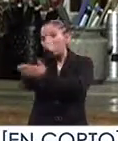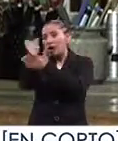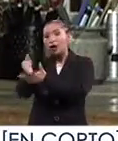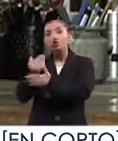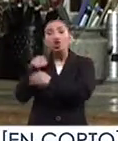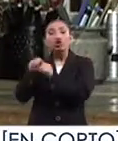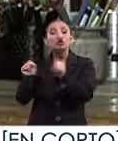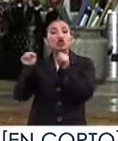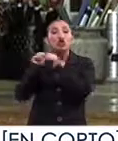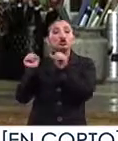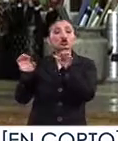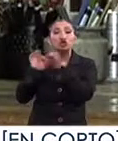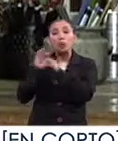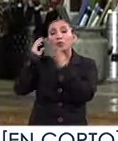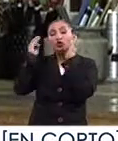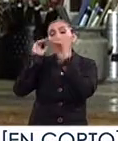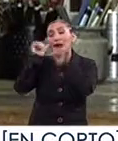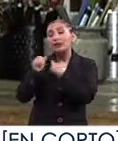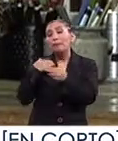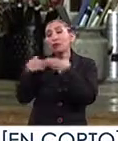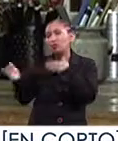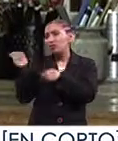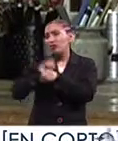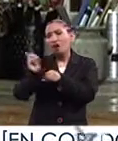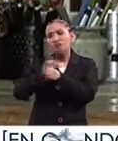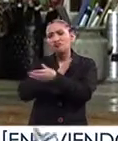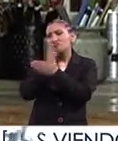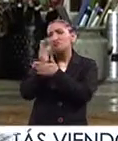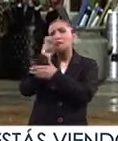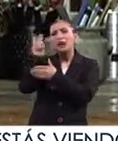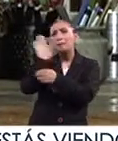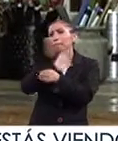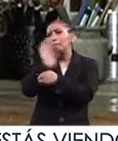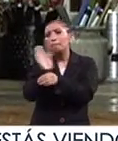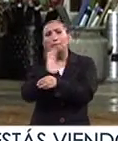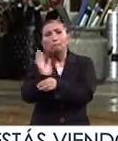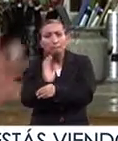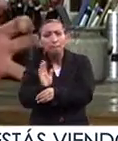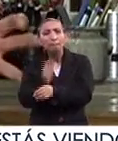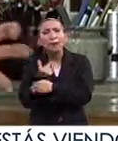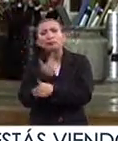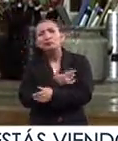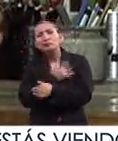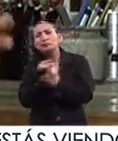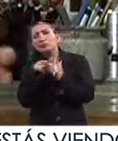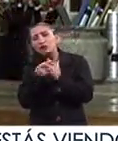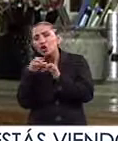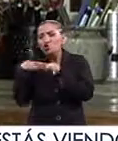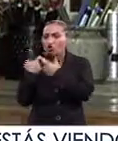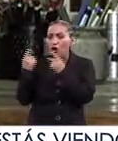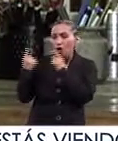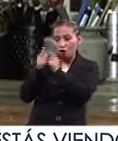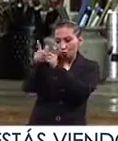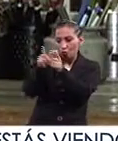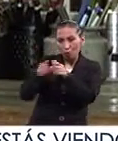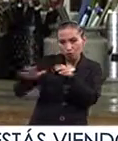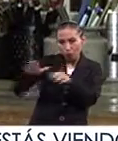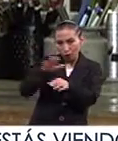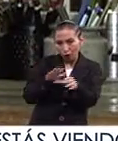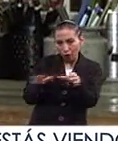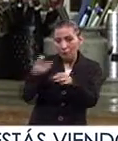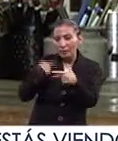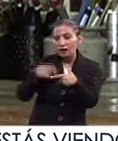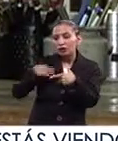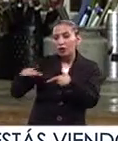hice socio del Museo de Arte Moderno, iba todos los días a ver películas. Y empecé a reunirme con un grupo